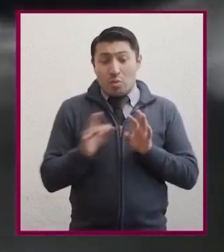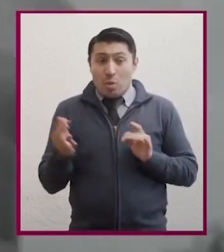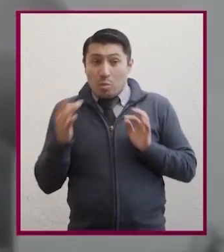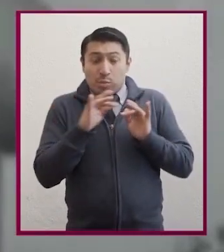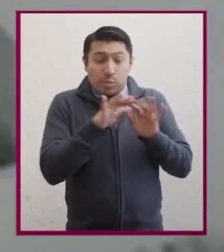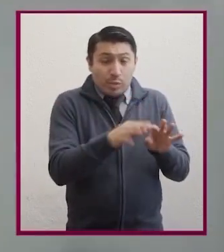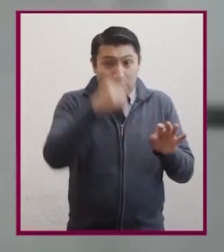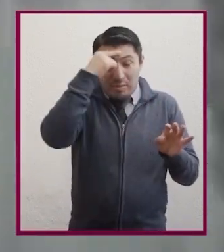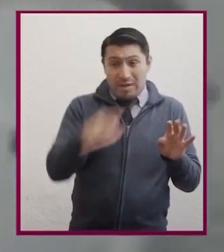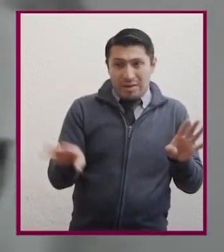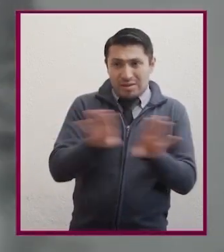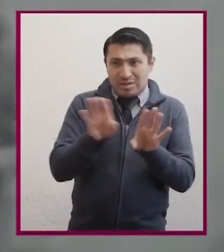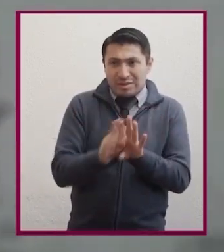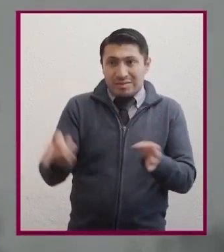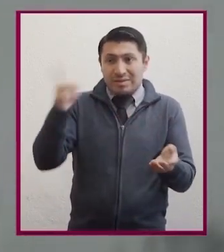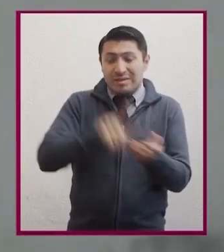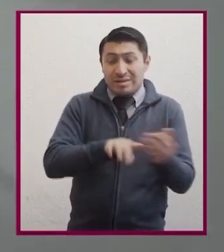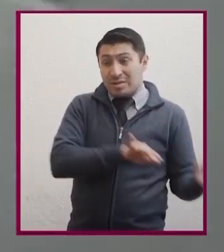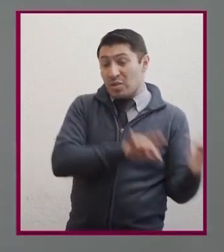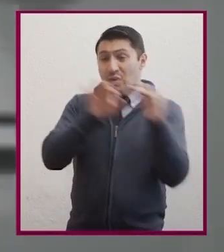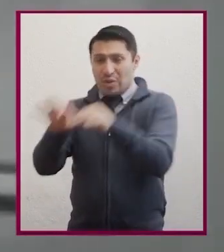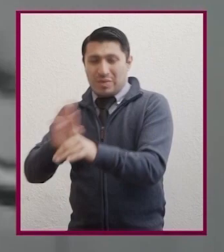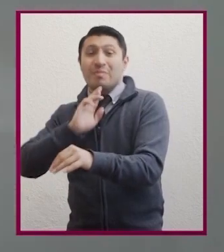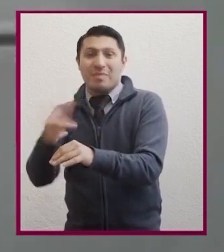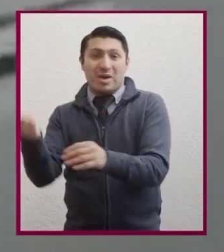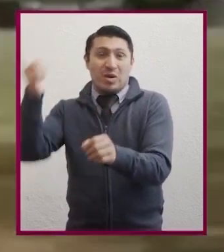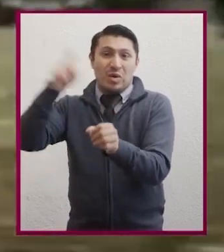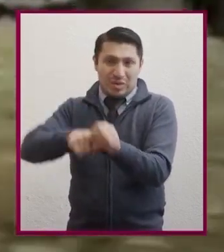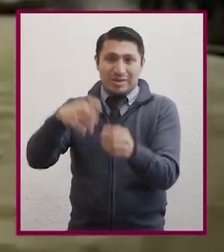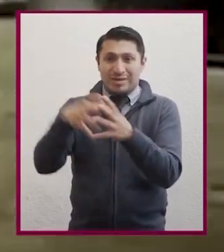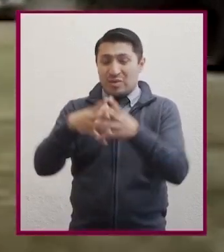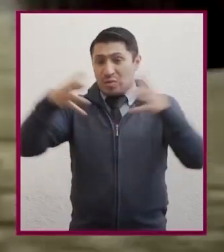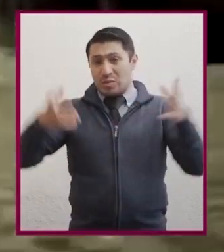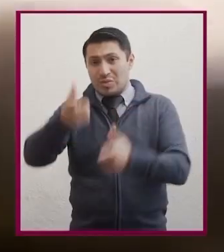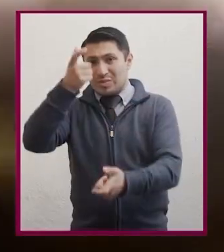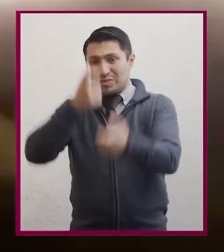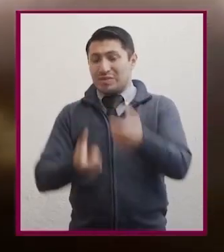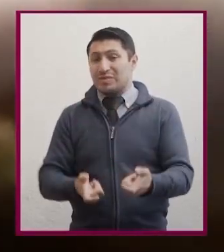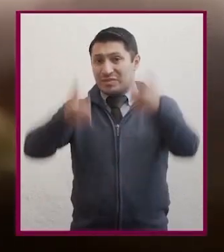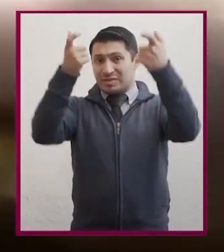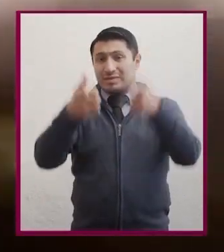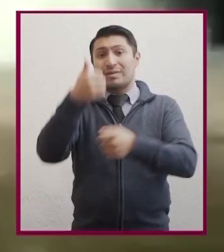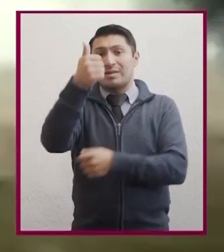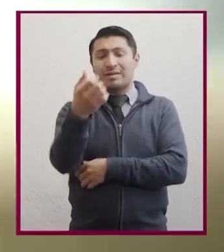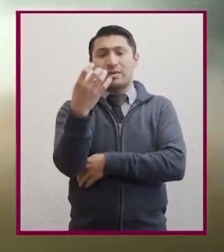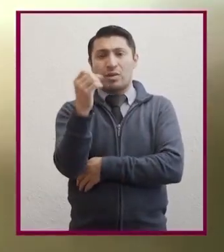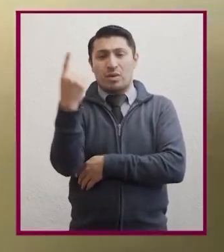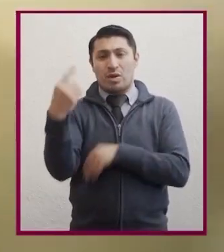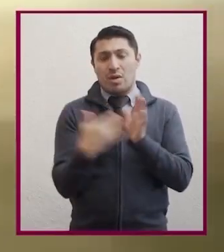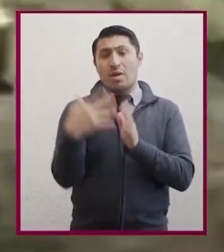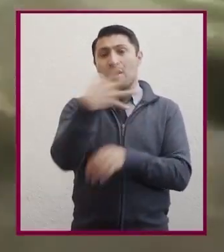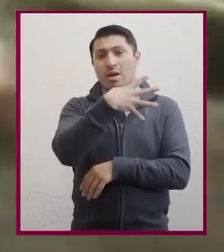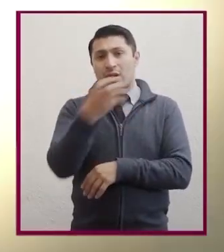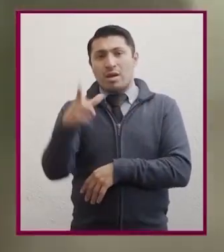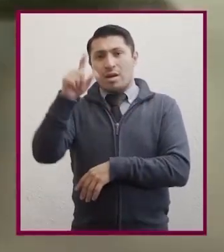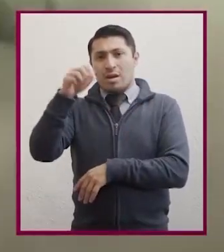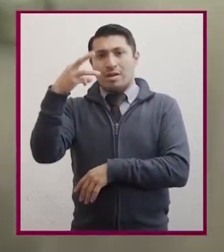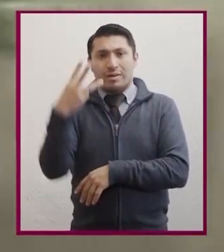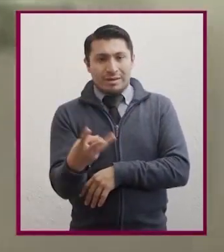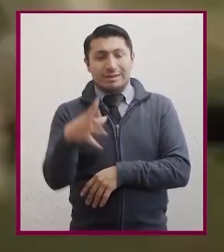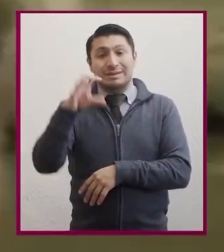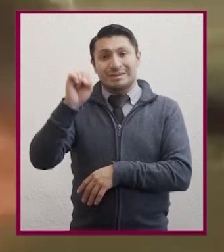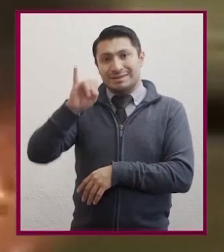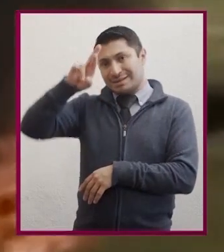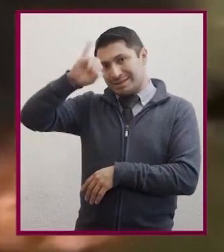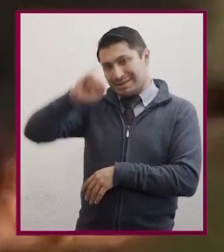territorios para ser parte del Estado victorioso. Así creció la economía. El 6 de octubre de 1973,